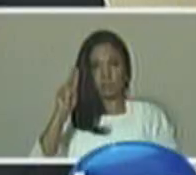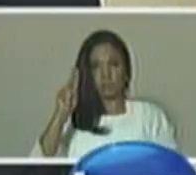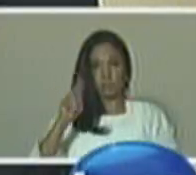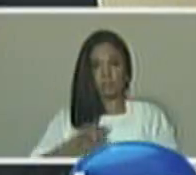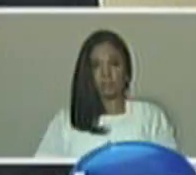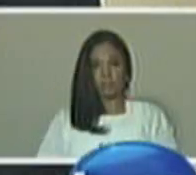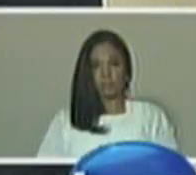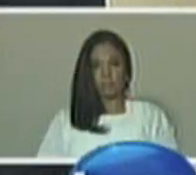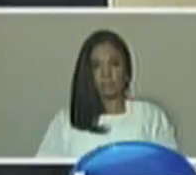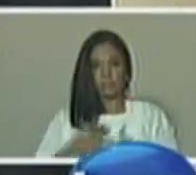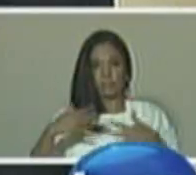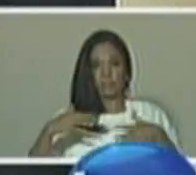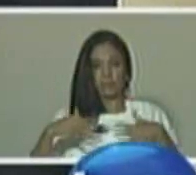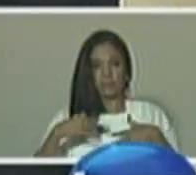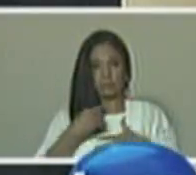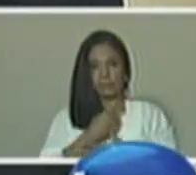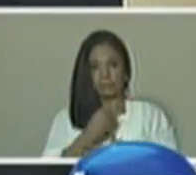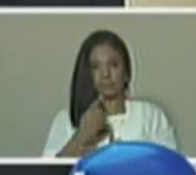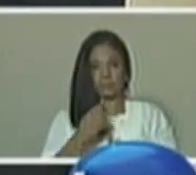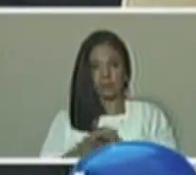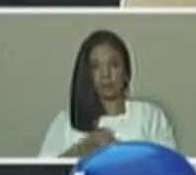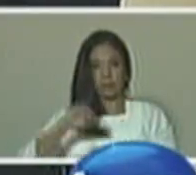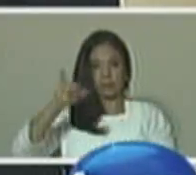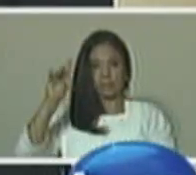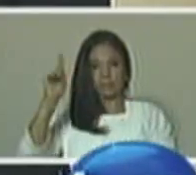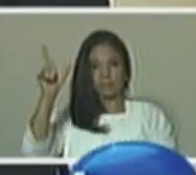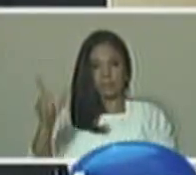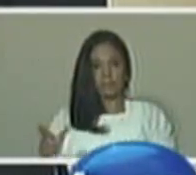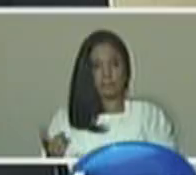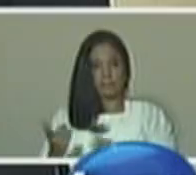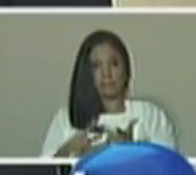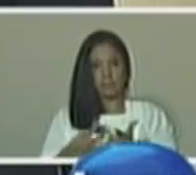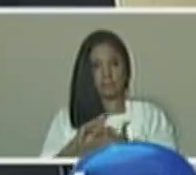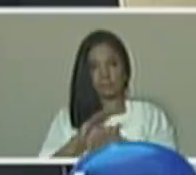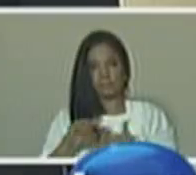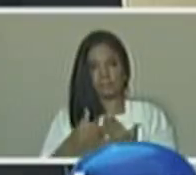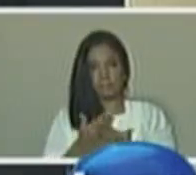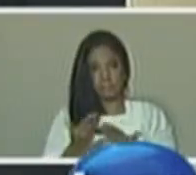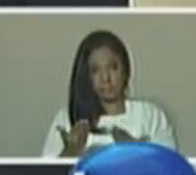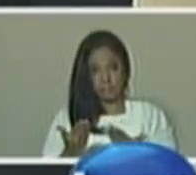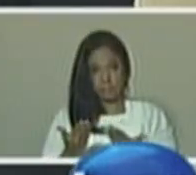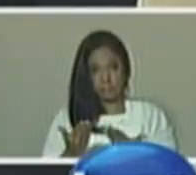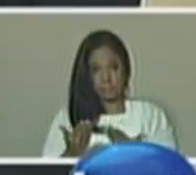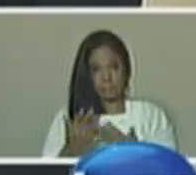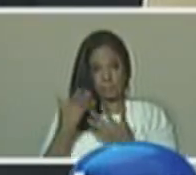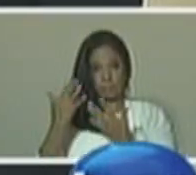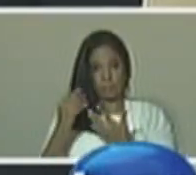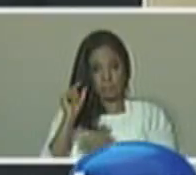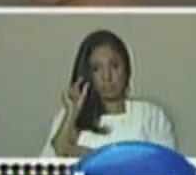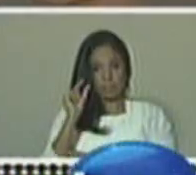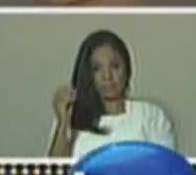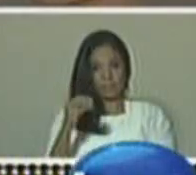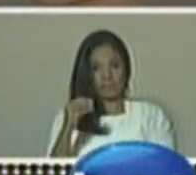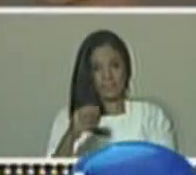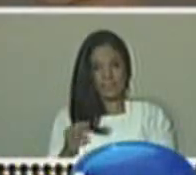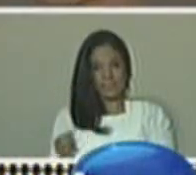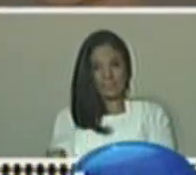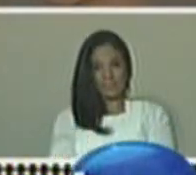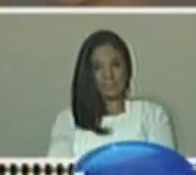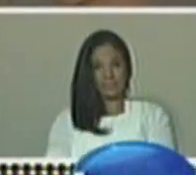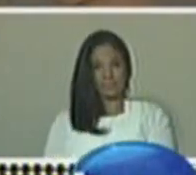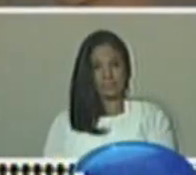Bueno, Juan David, llegó el momento. ¿Estás listo? ¿Están todos listos? ¿O esperamos un ratito más?